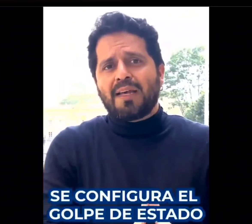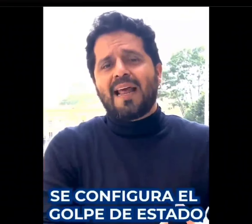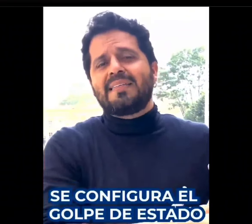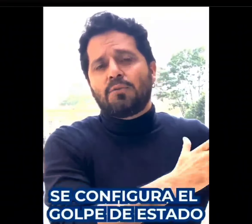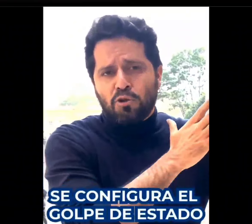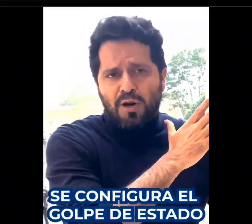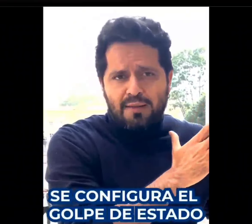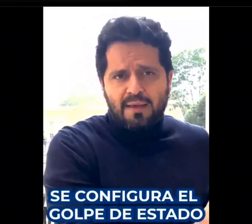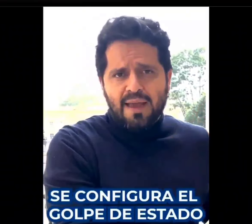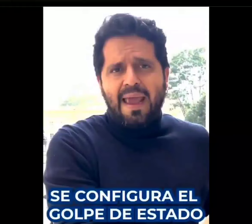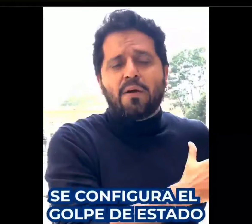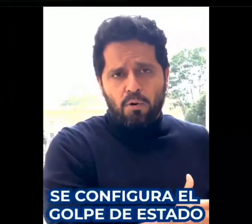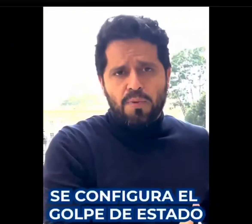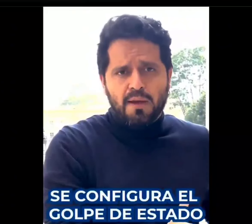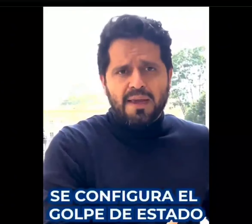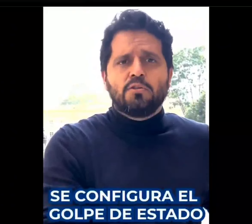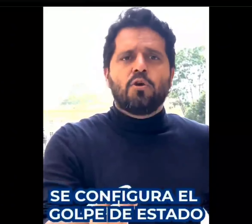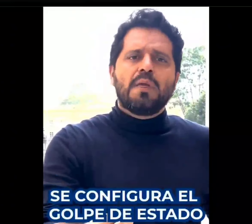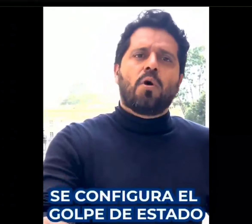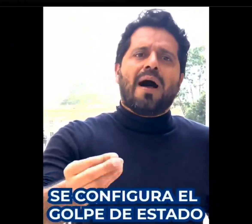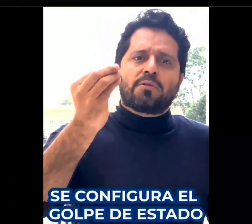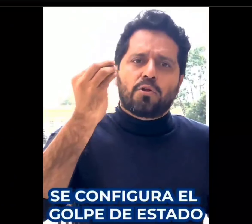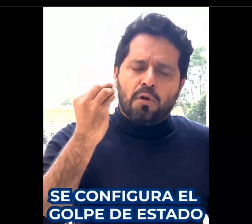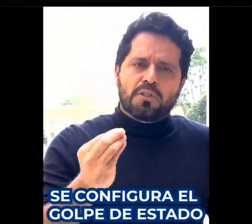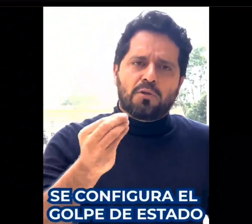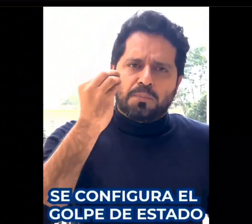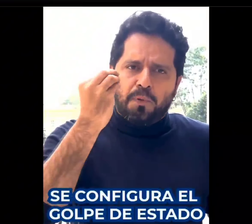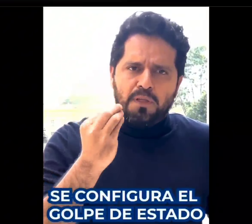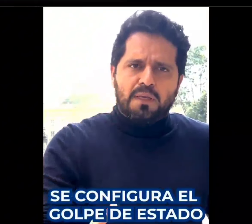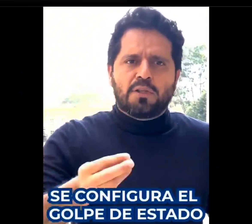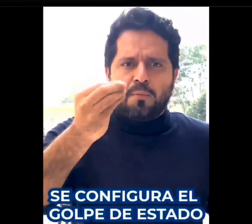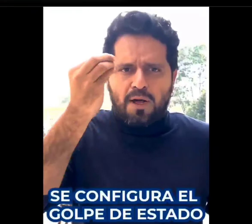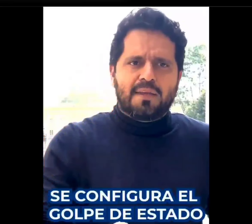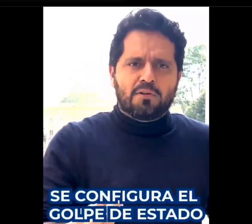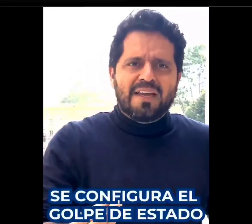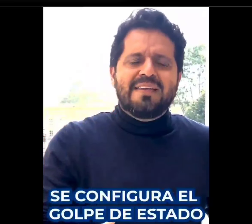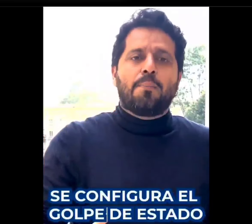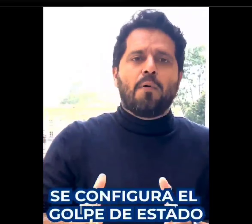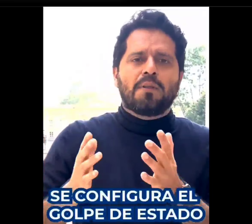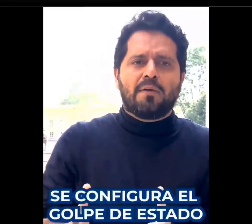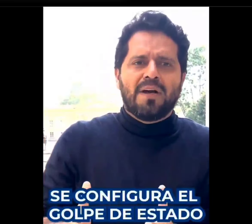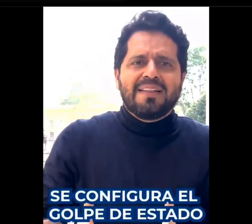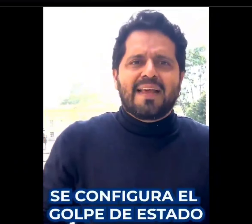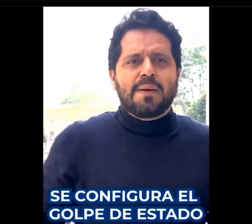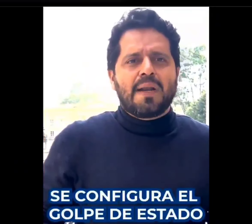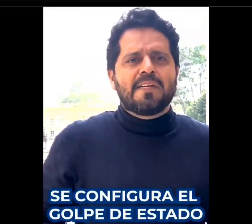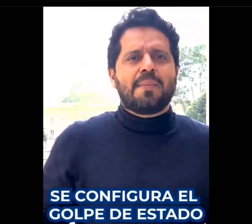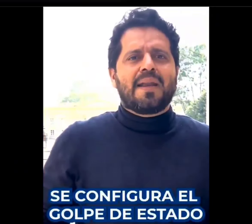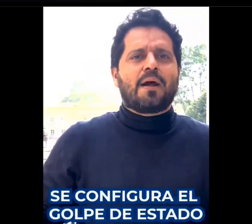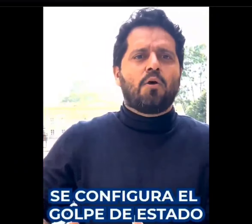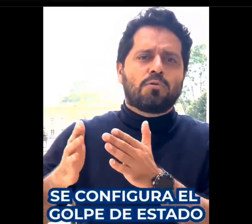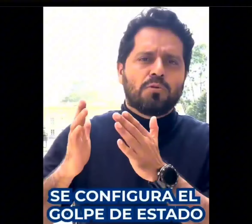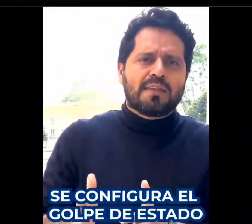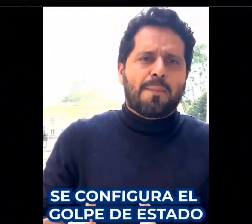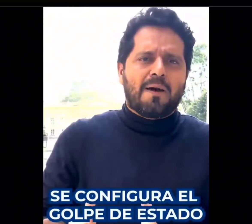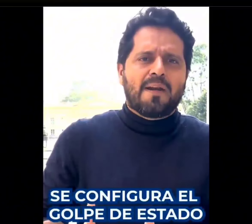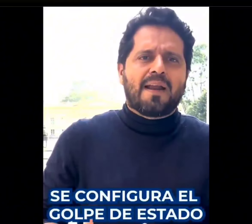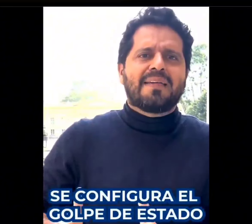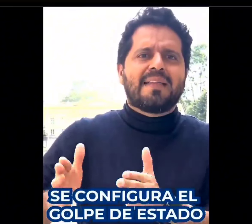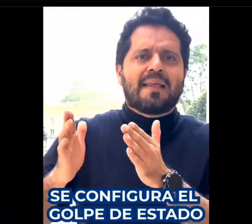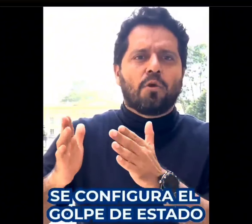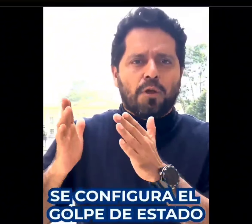la democracia y la institucionalidad en Colombia. Yo invito a todos los sectores políticos, democráticos y al pueblo entero de que se manifieste de manera